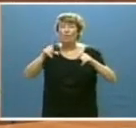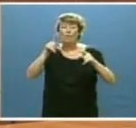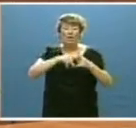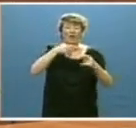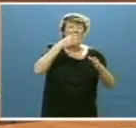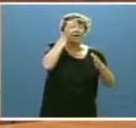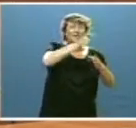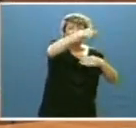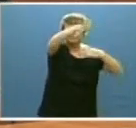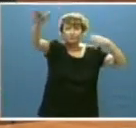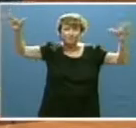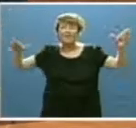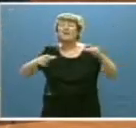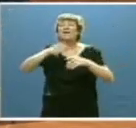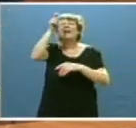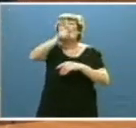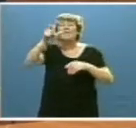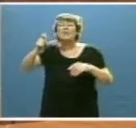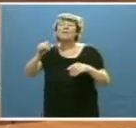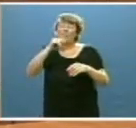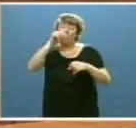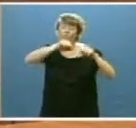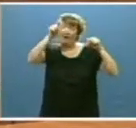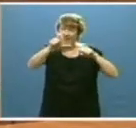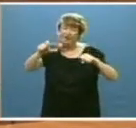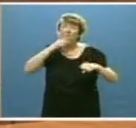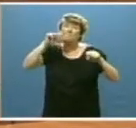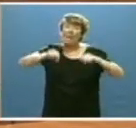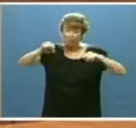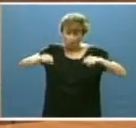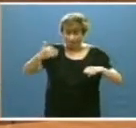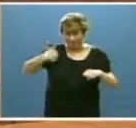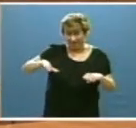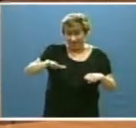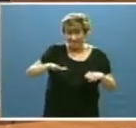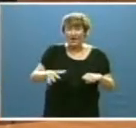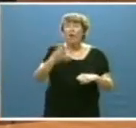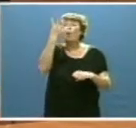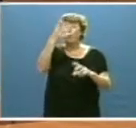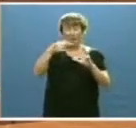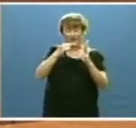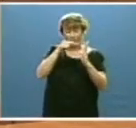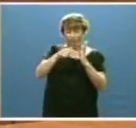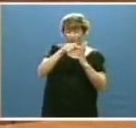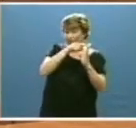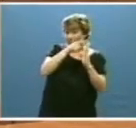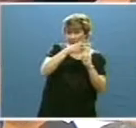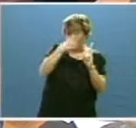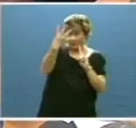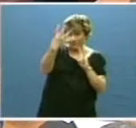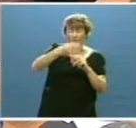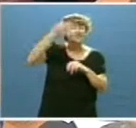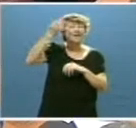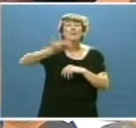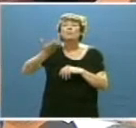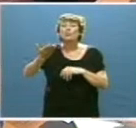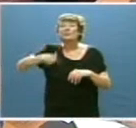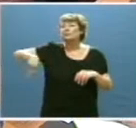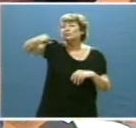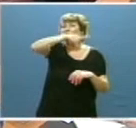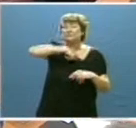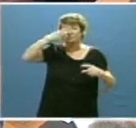baja densidad y envejecimiento de la población cuatro factores que ponen de relieve la importancia que entre nosotros alcanza